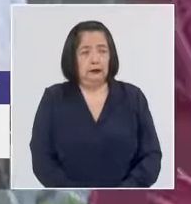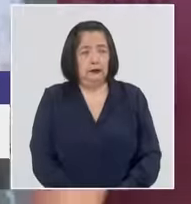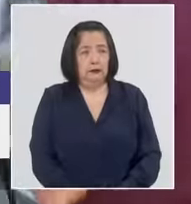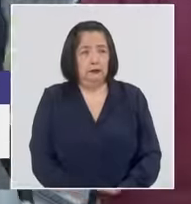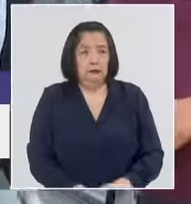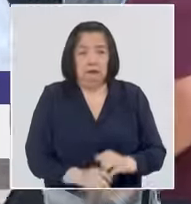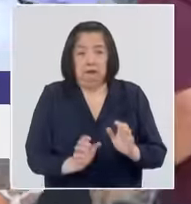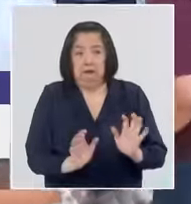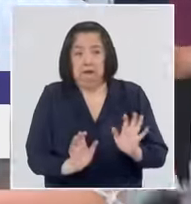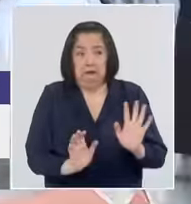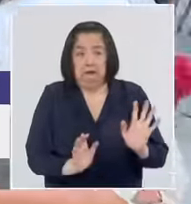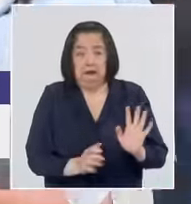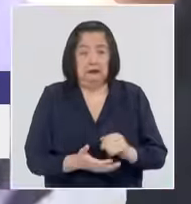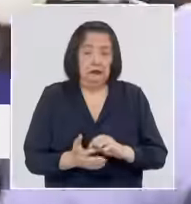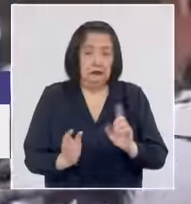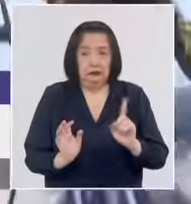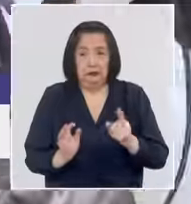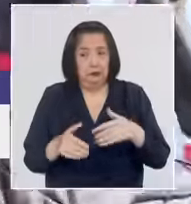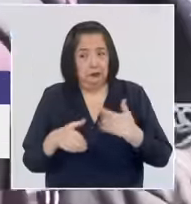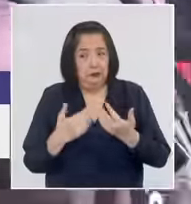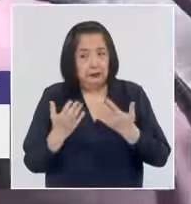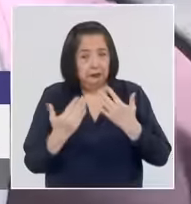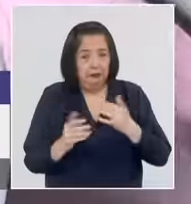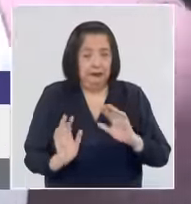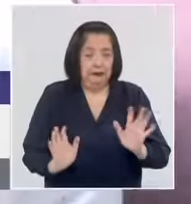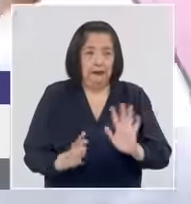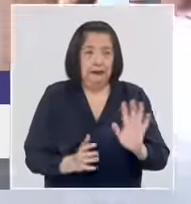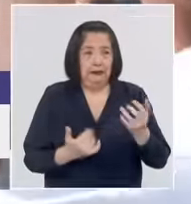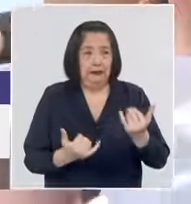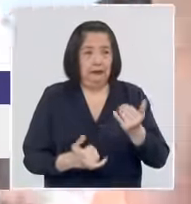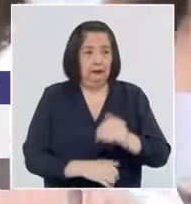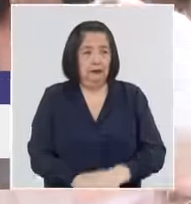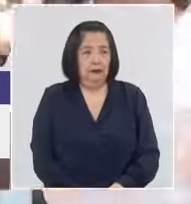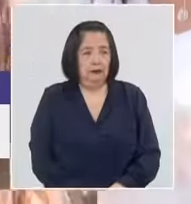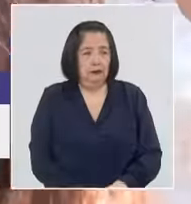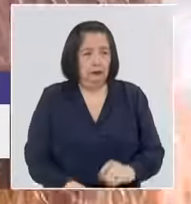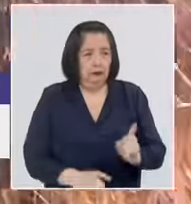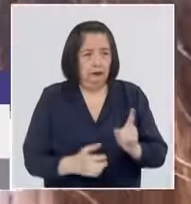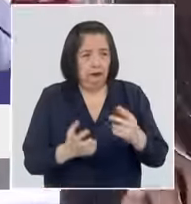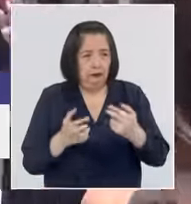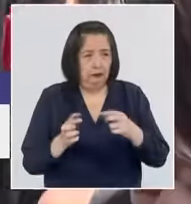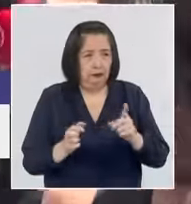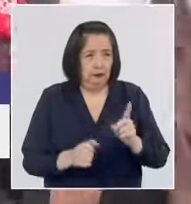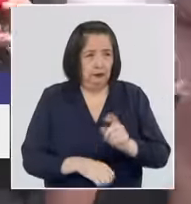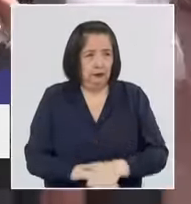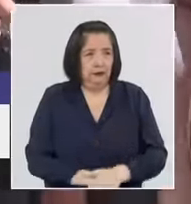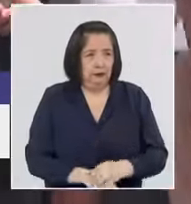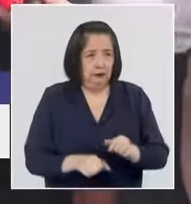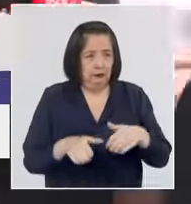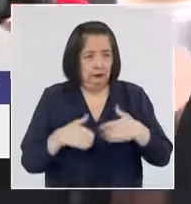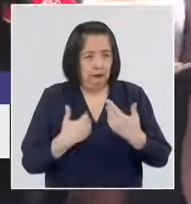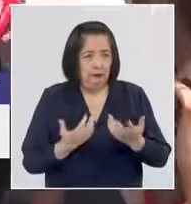Bueno, parece que están mencionando que no pueden declarar ellas en este momento, que no están autorizadas a